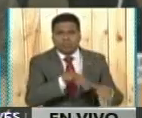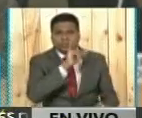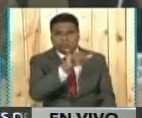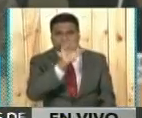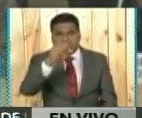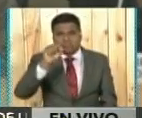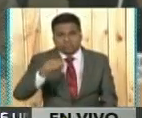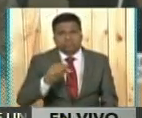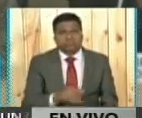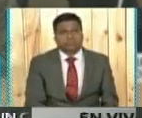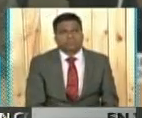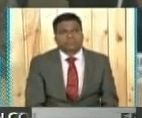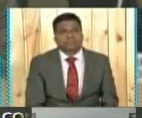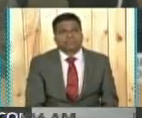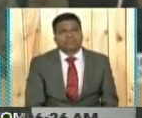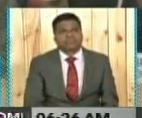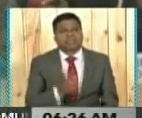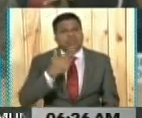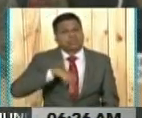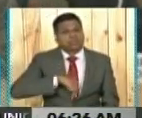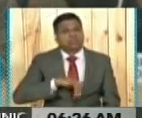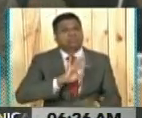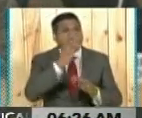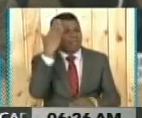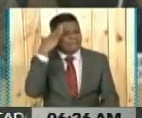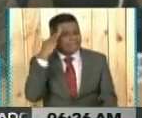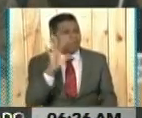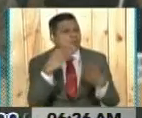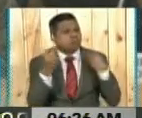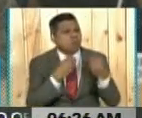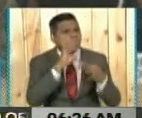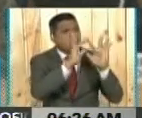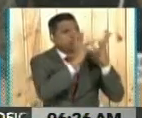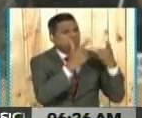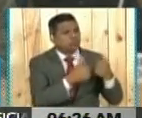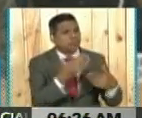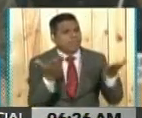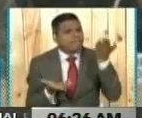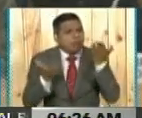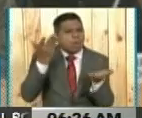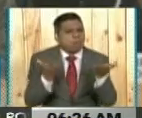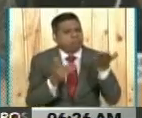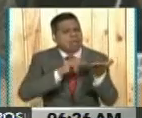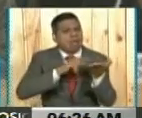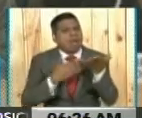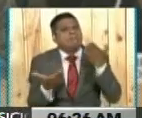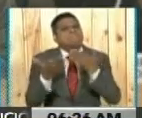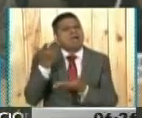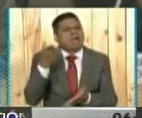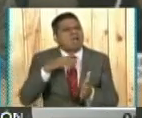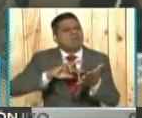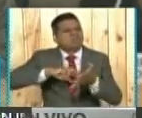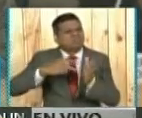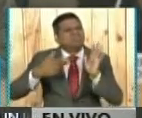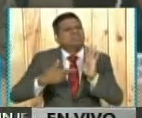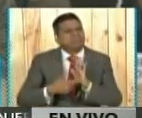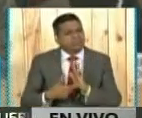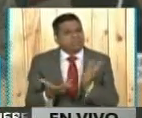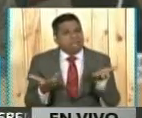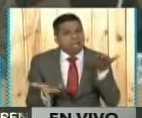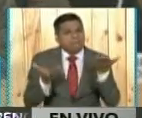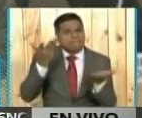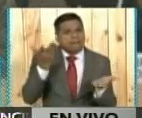Venezuela nosotros tenemos cómo hablar de cifras, porque podemos comparar claramente lo que significó